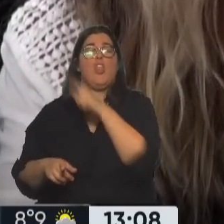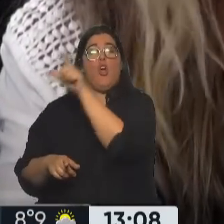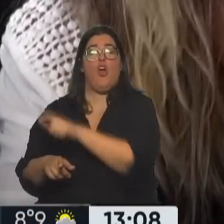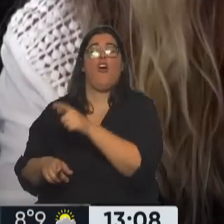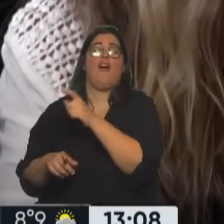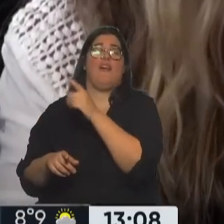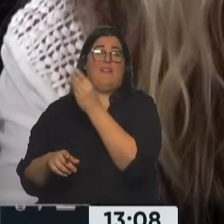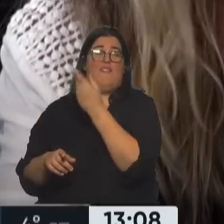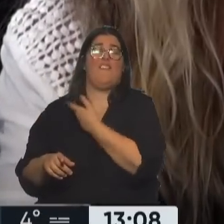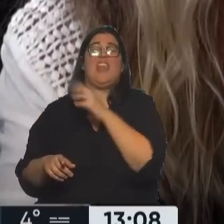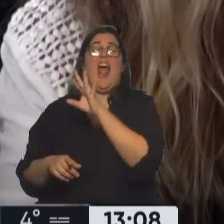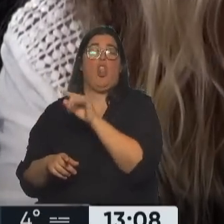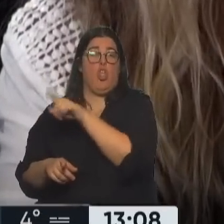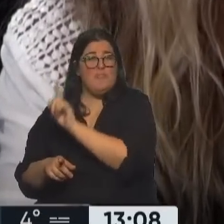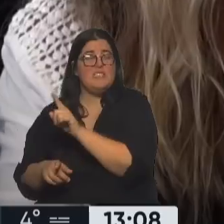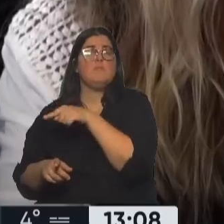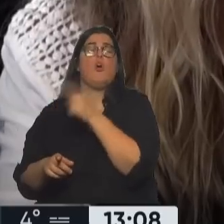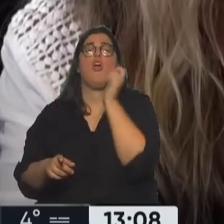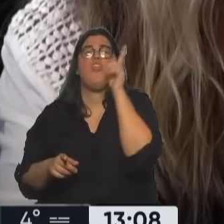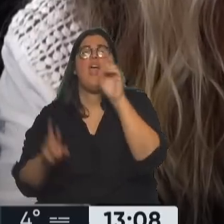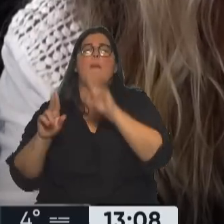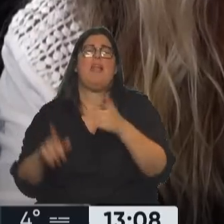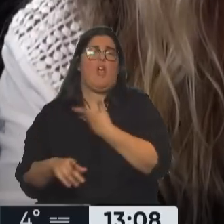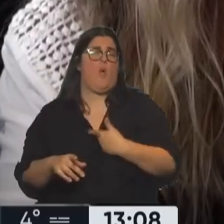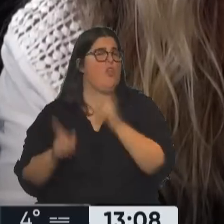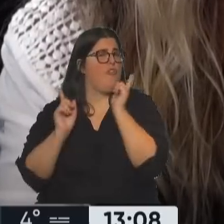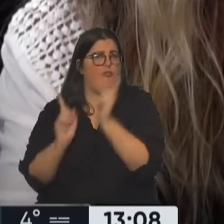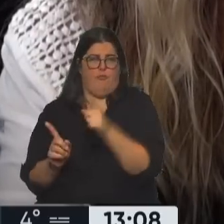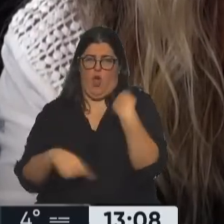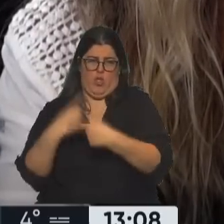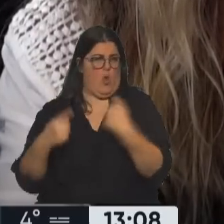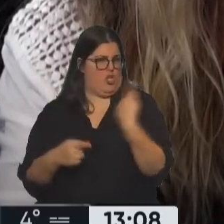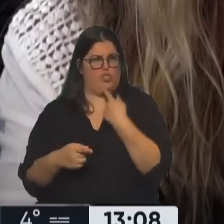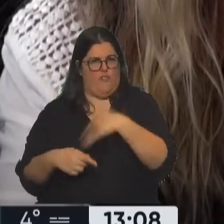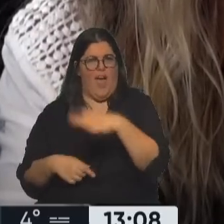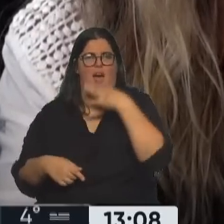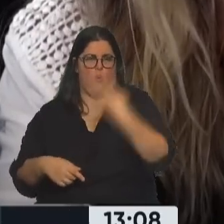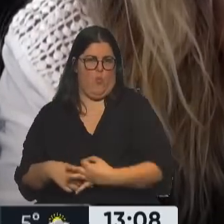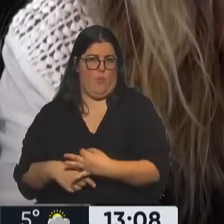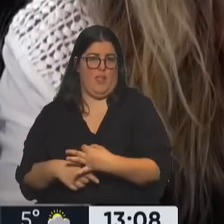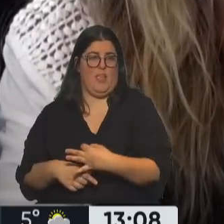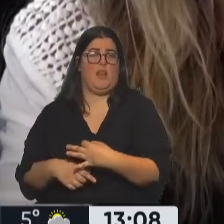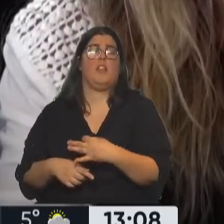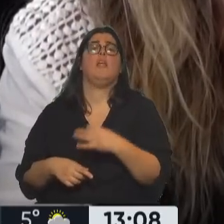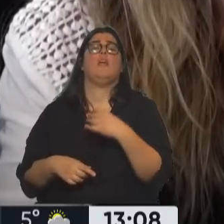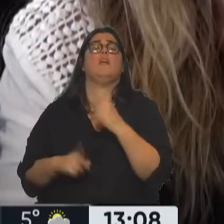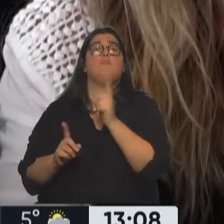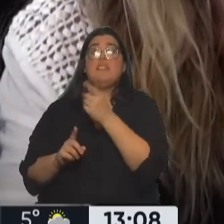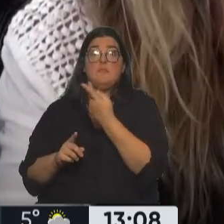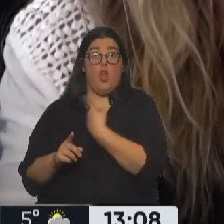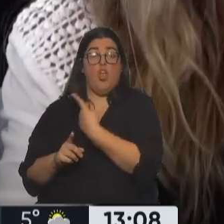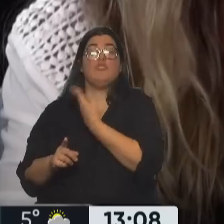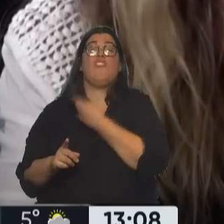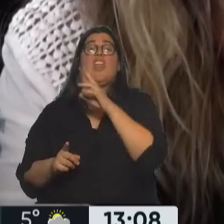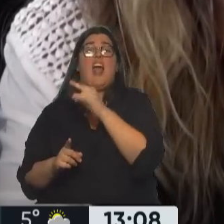totalmente intactas y las vamos a cumplir. Junto con él pensamos ese plan